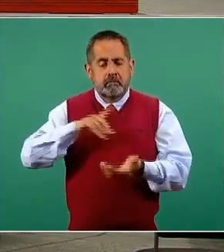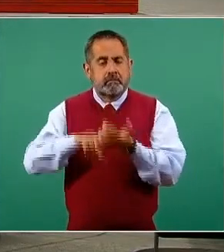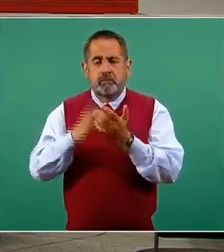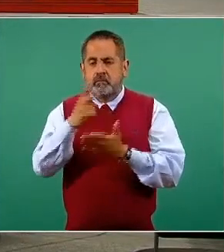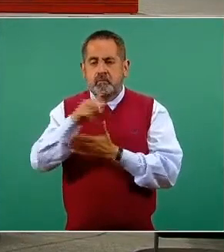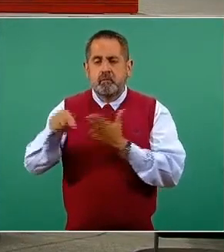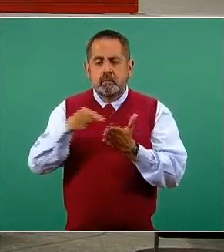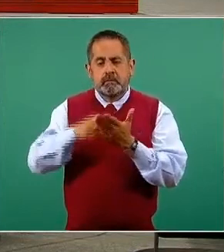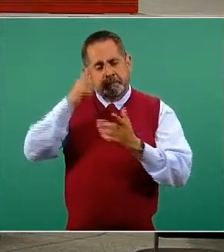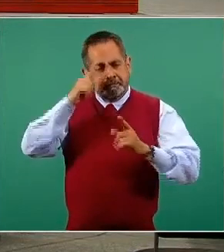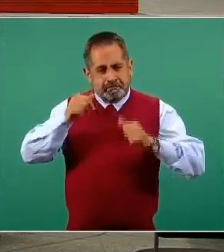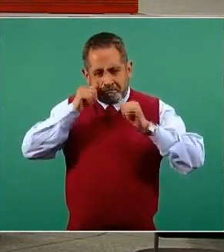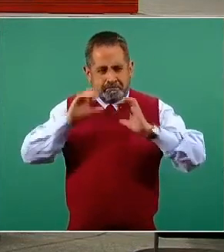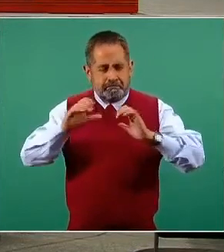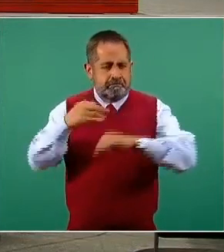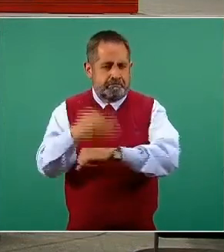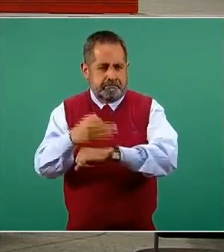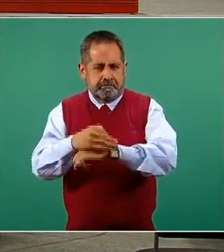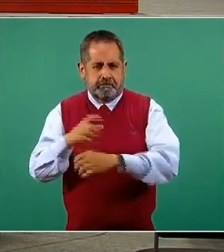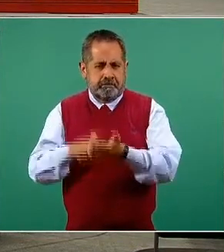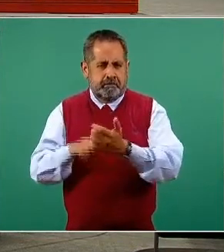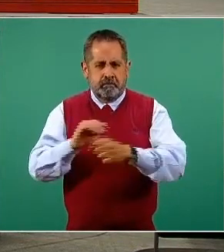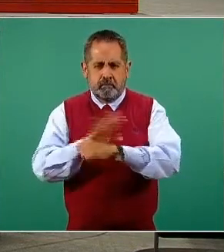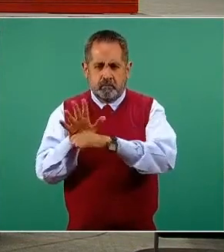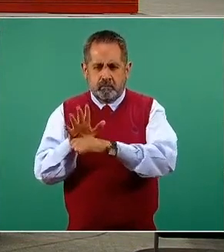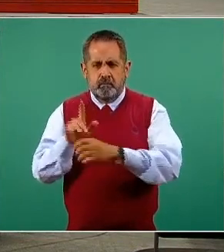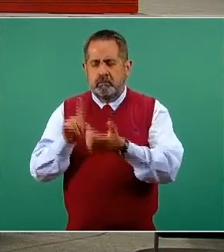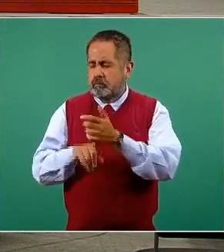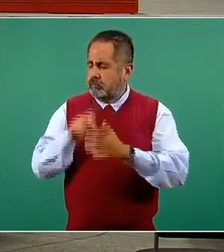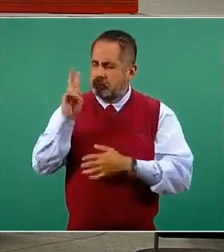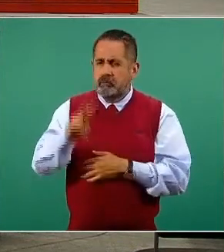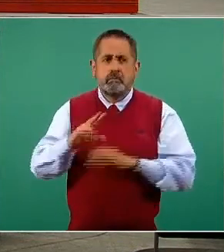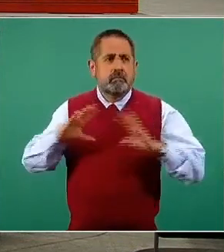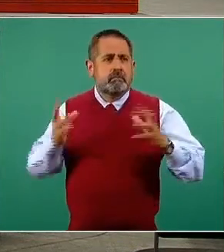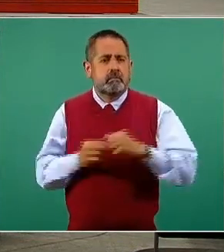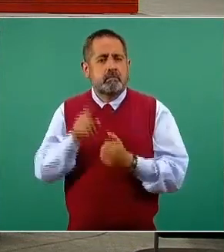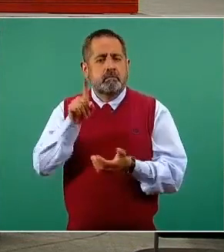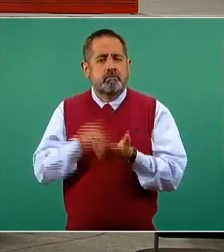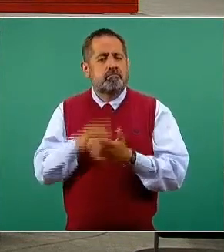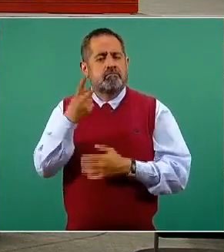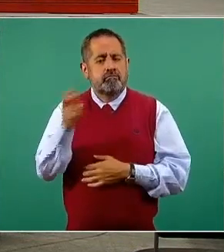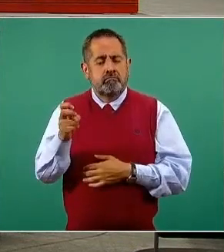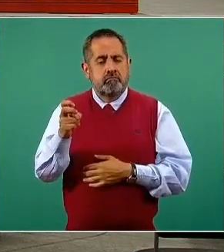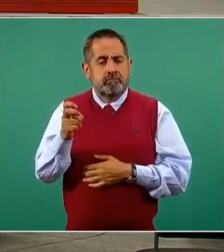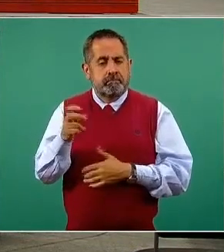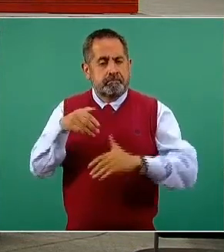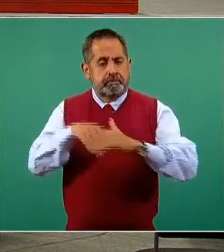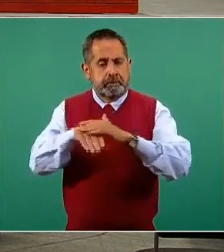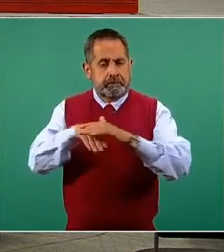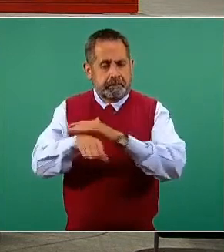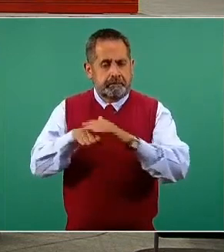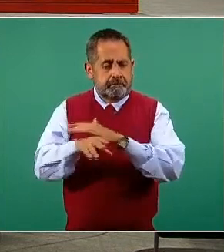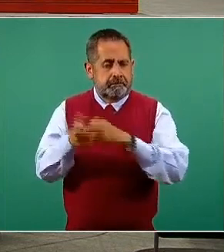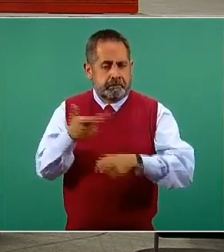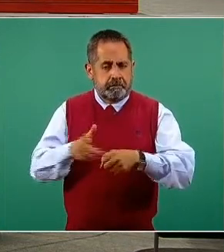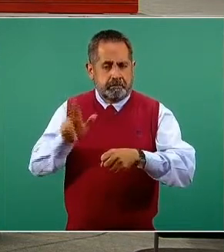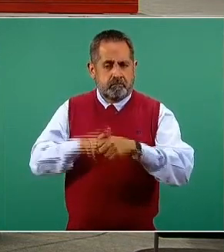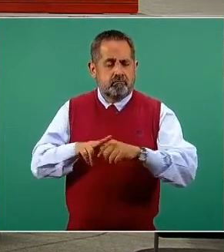centros de atención temporal COVID, donde llevamos con mucho orgullo 1,200 egresos hospitalarios,